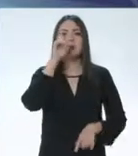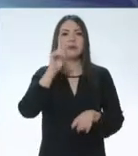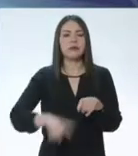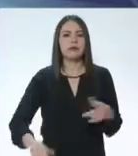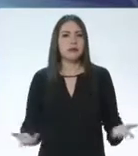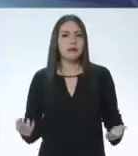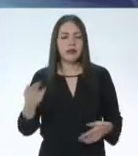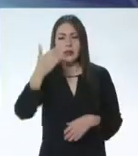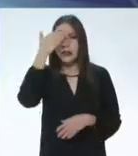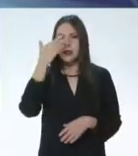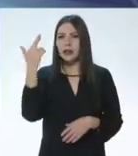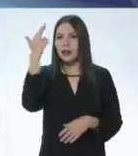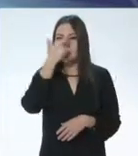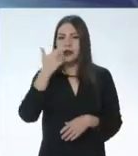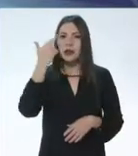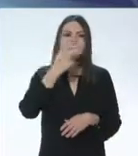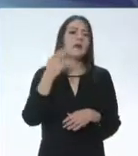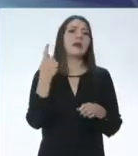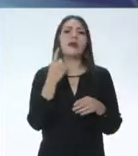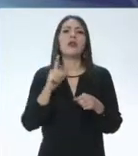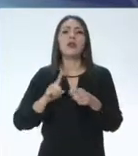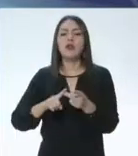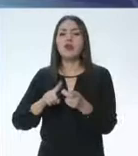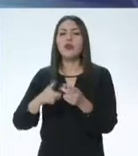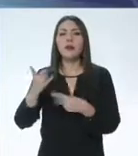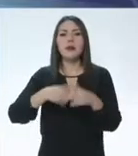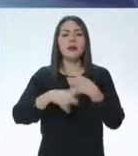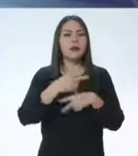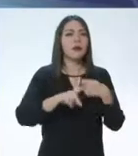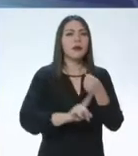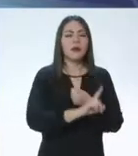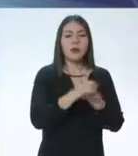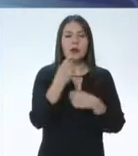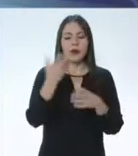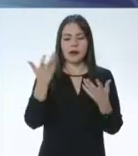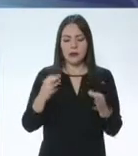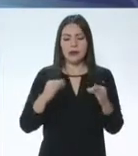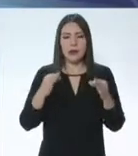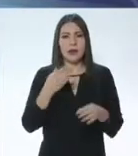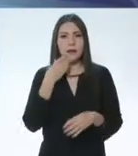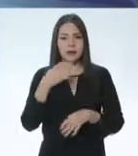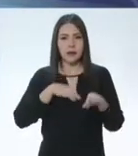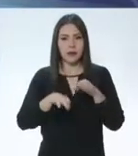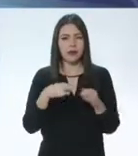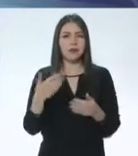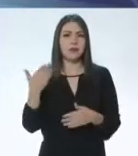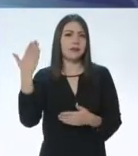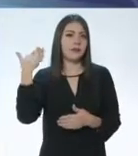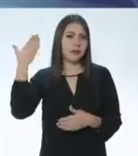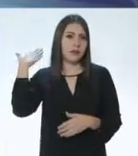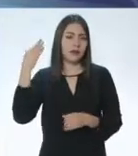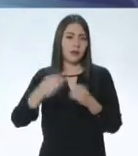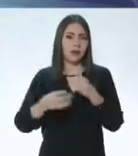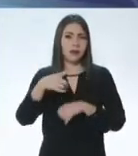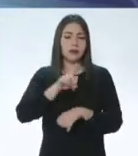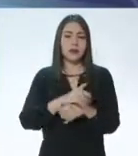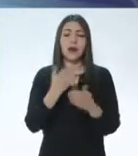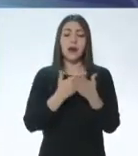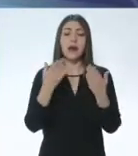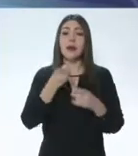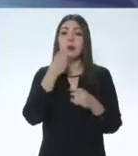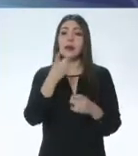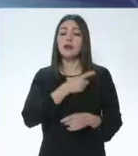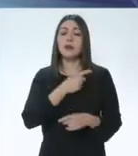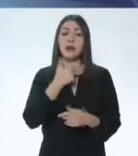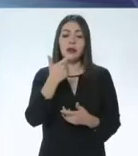realmente poder crear una política que sea efectiva. Lo que nos preocupa de lo que se ha mencionado en los últimos días es que la transferencia será ahora directo a las familias.